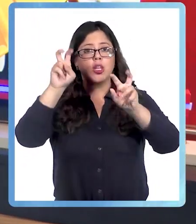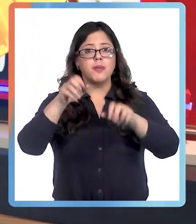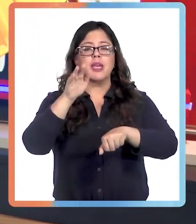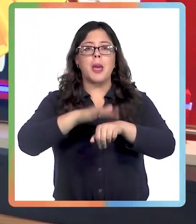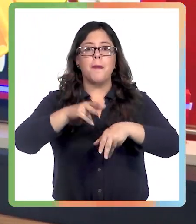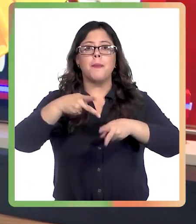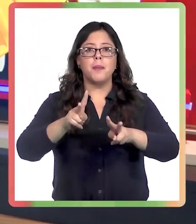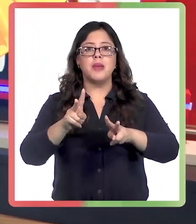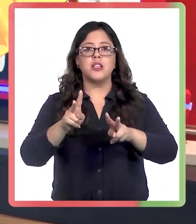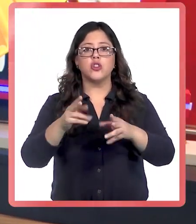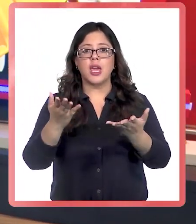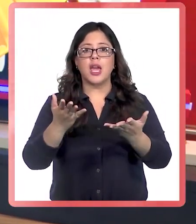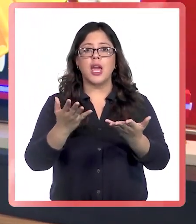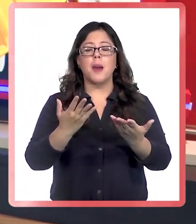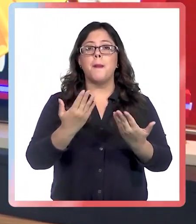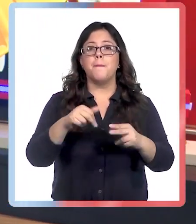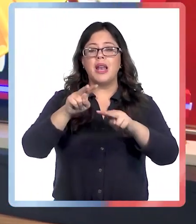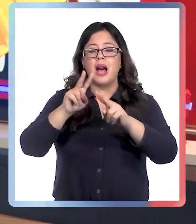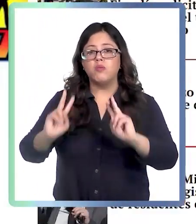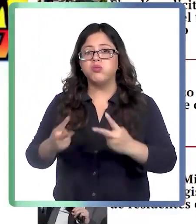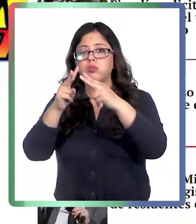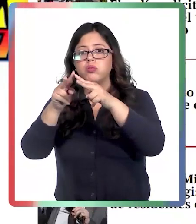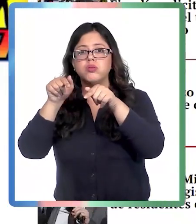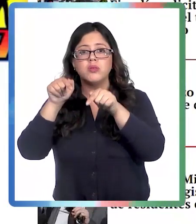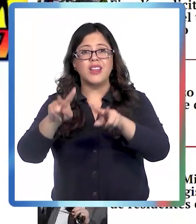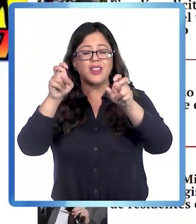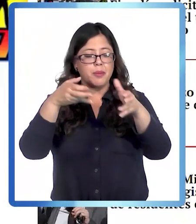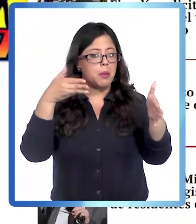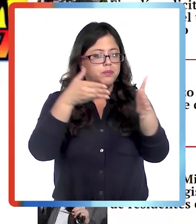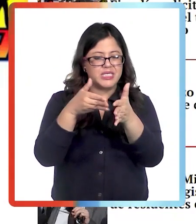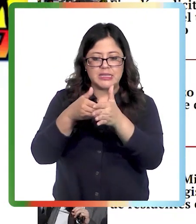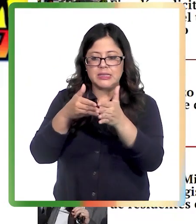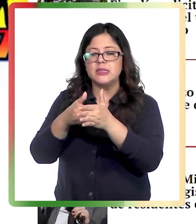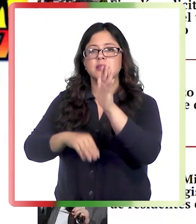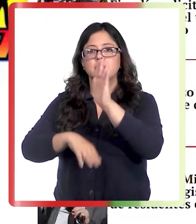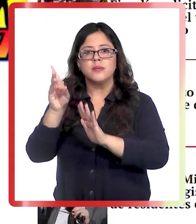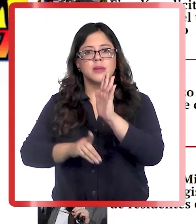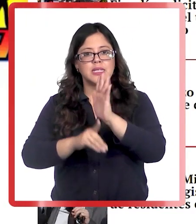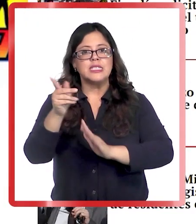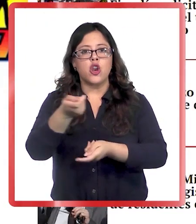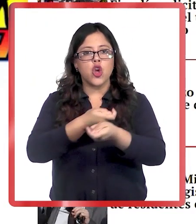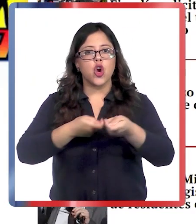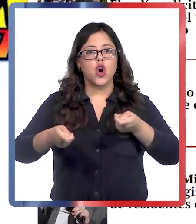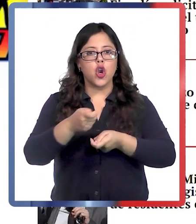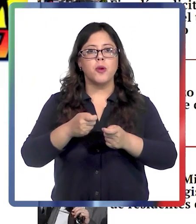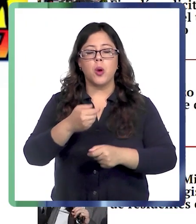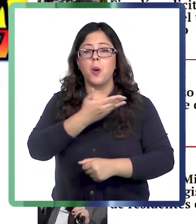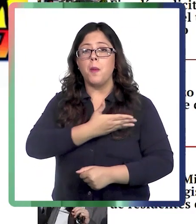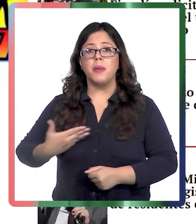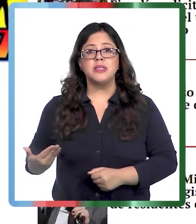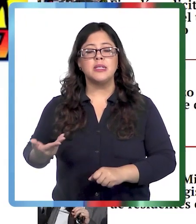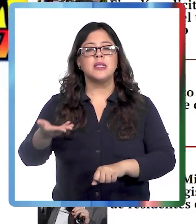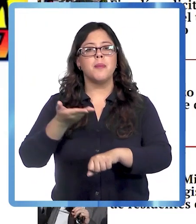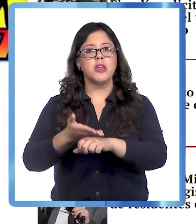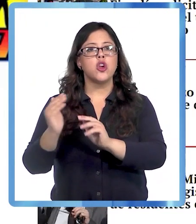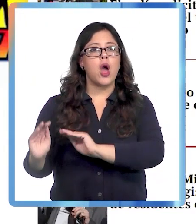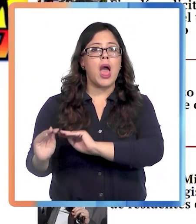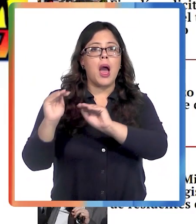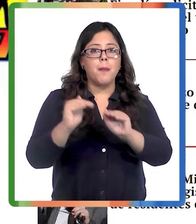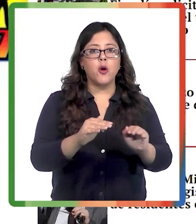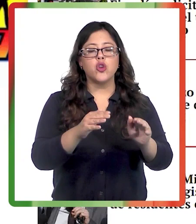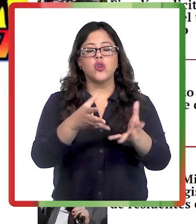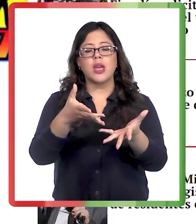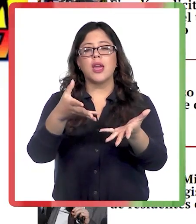permisos para ejecutar obras. La demora se ha convertido en una traba más para el desarrollo económico. El mandatario pidió el apoyo de